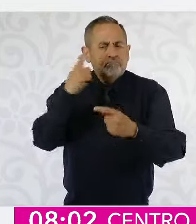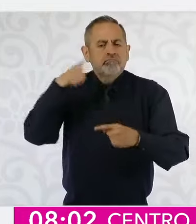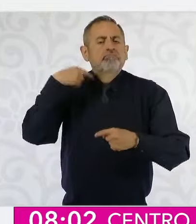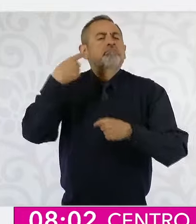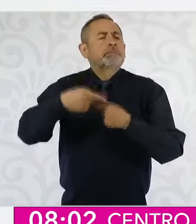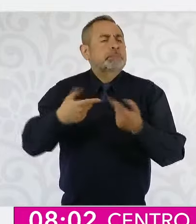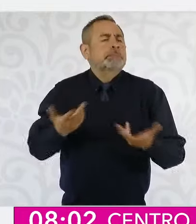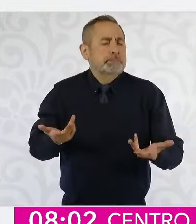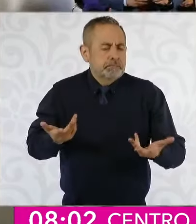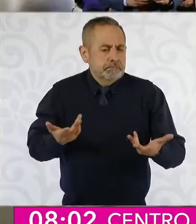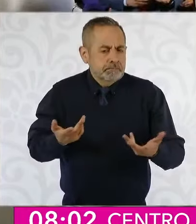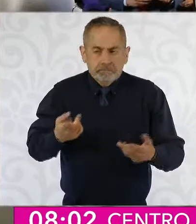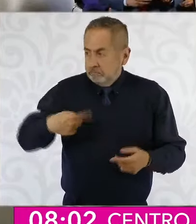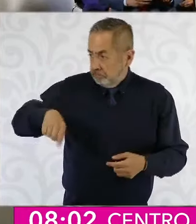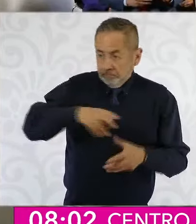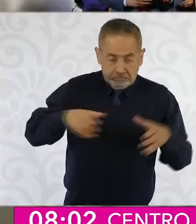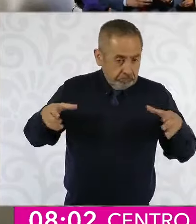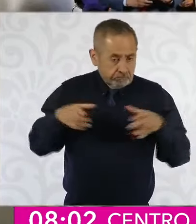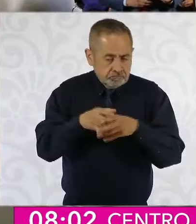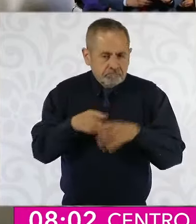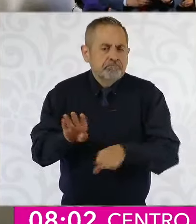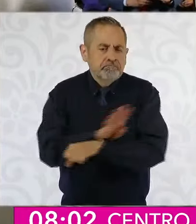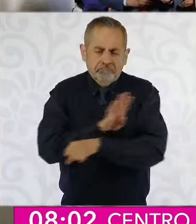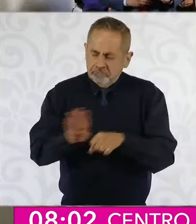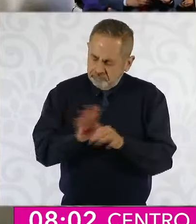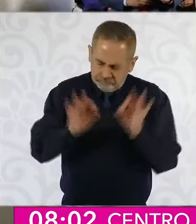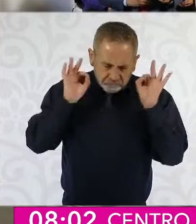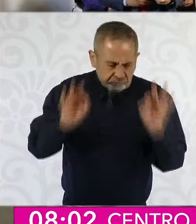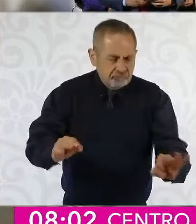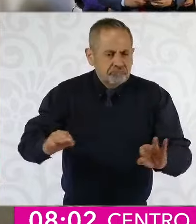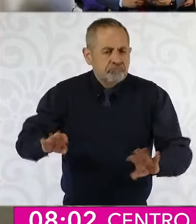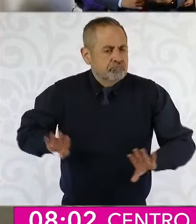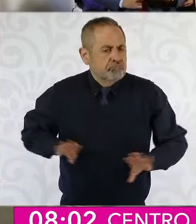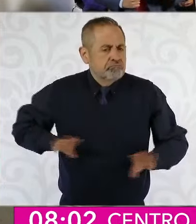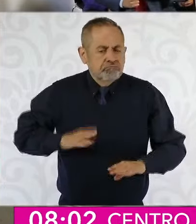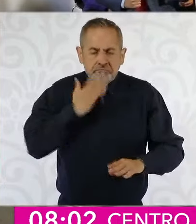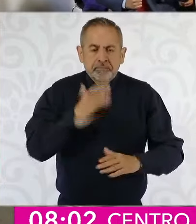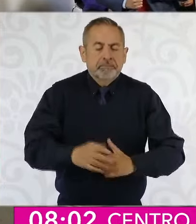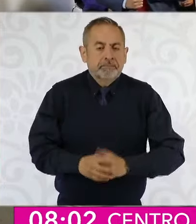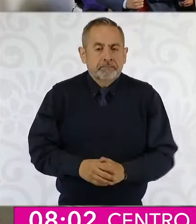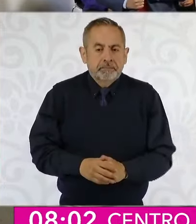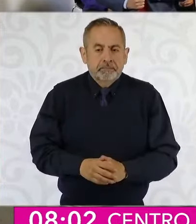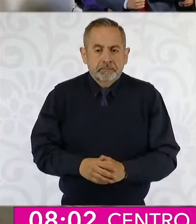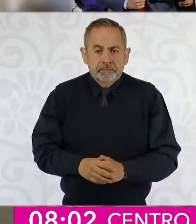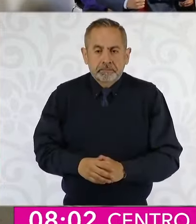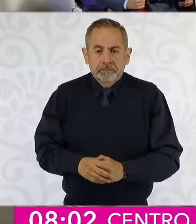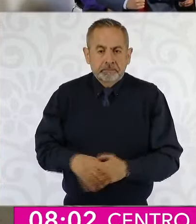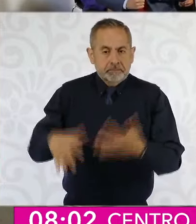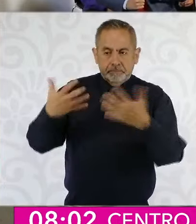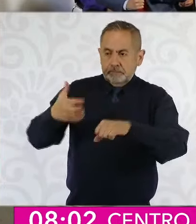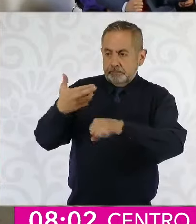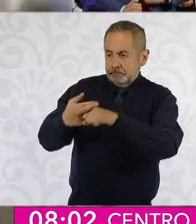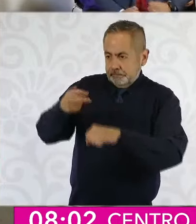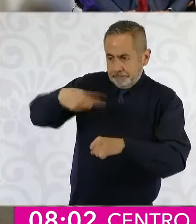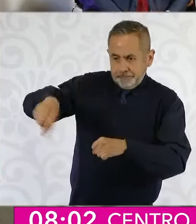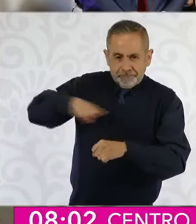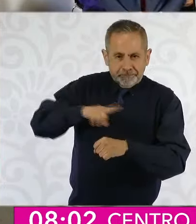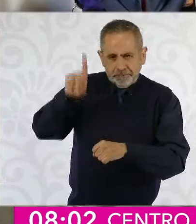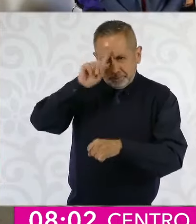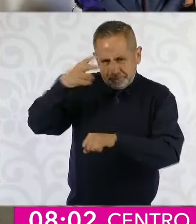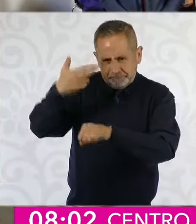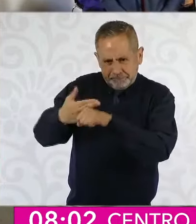muchos beneficios si lo logramos hacer, y lo vamos a lograr muy bien. Los empresarios consejeros cumplen con